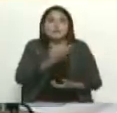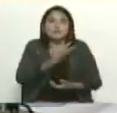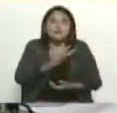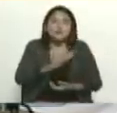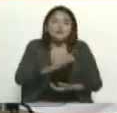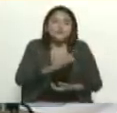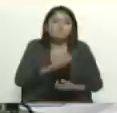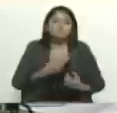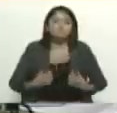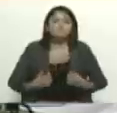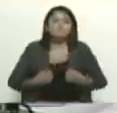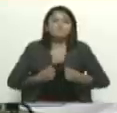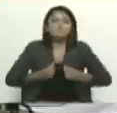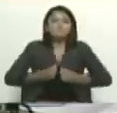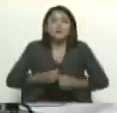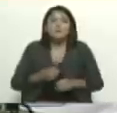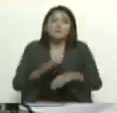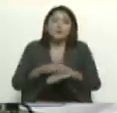nuestra hermana,